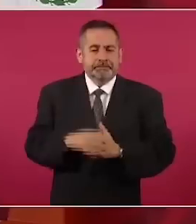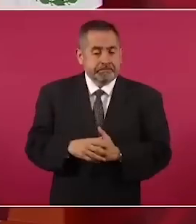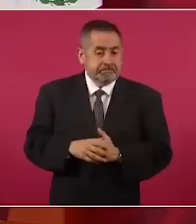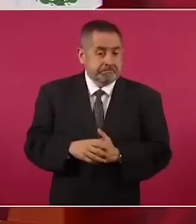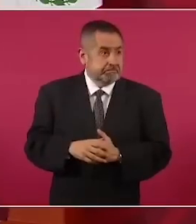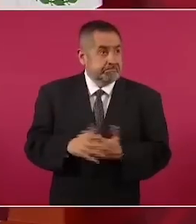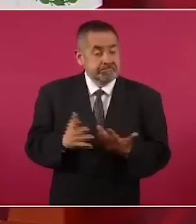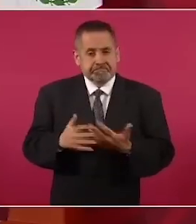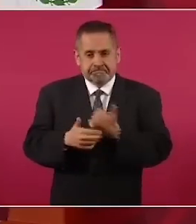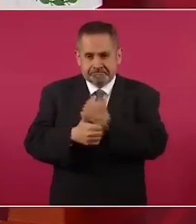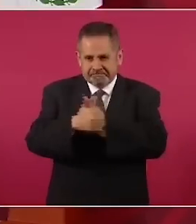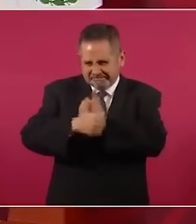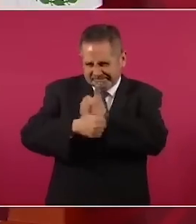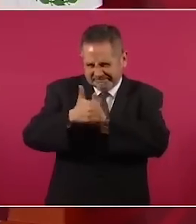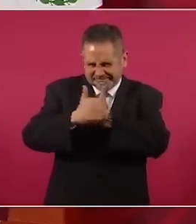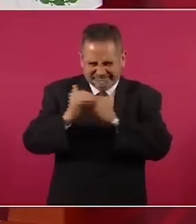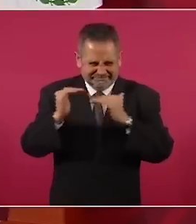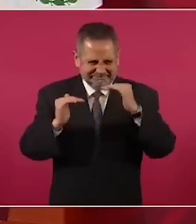reñido que